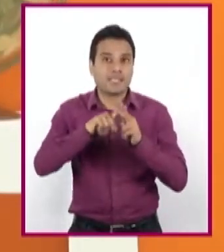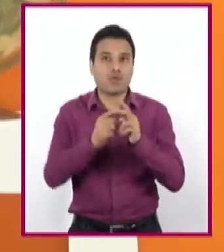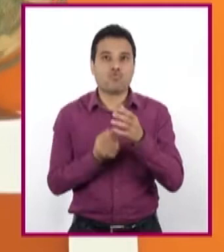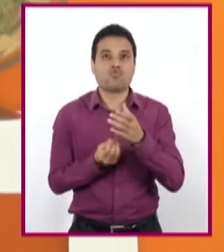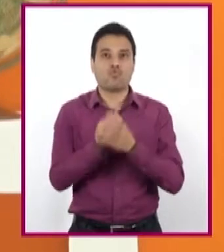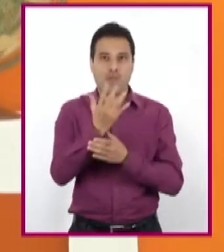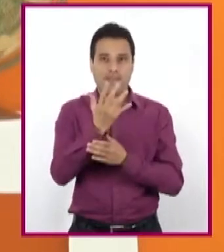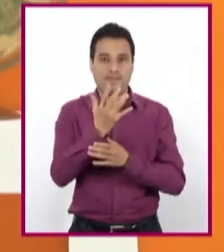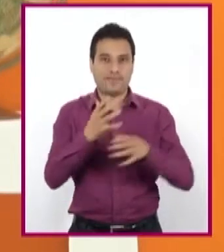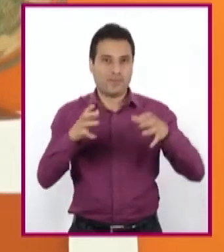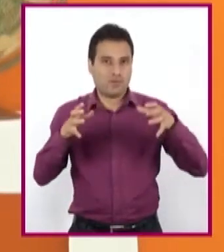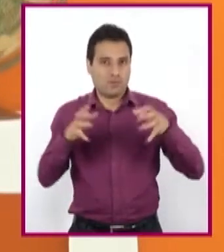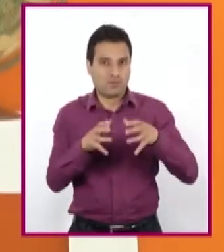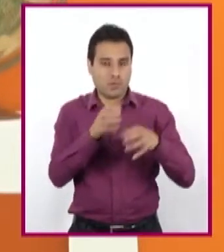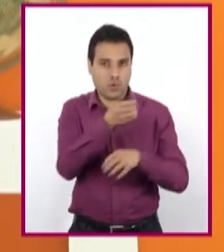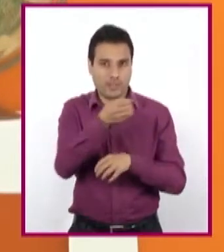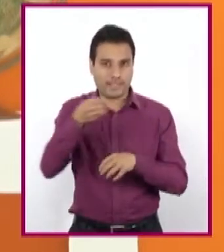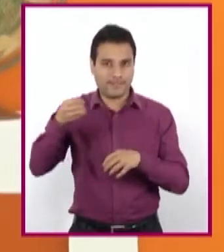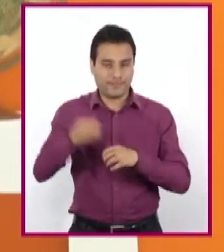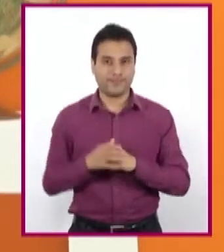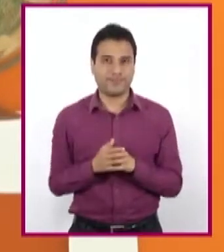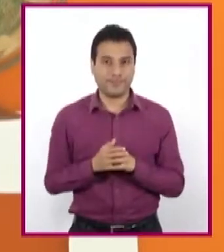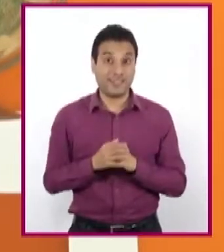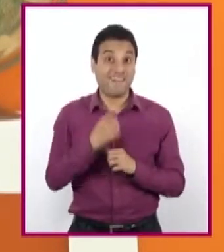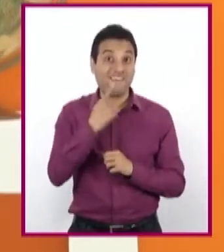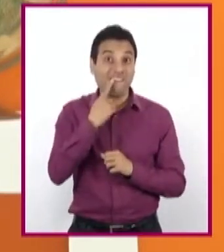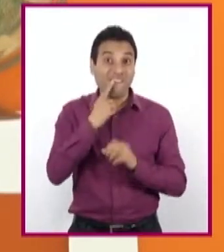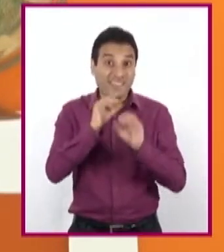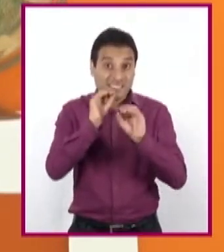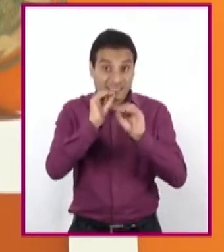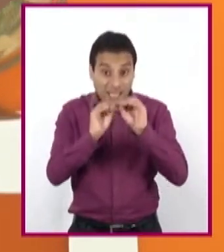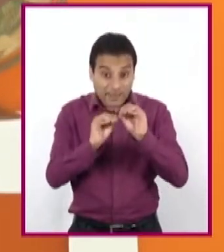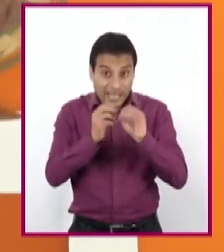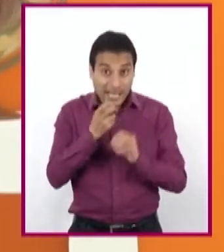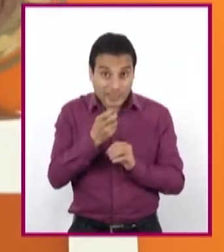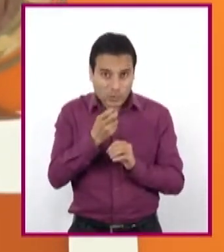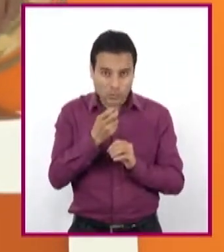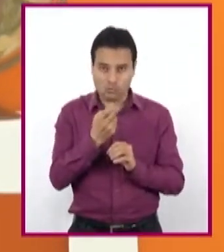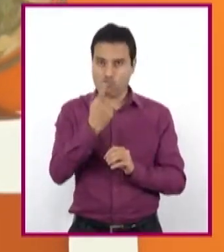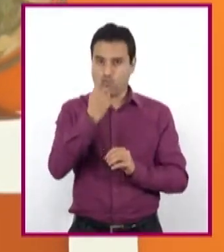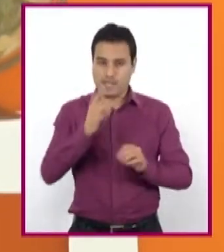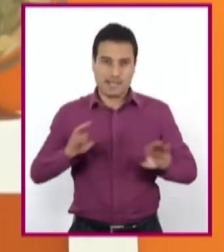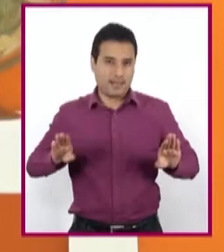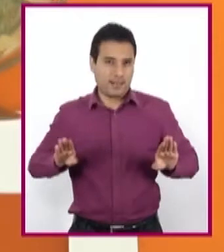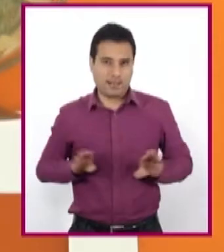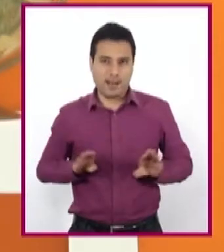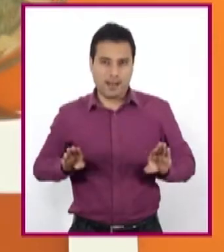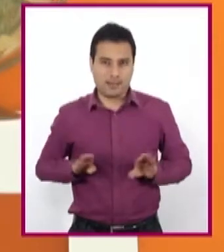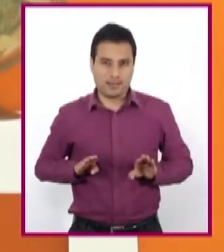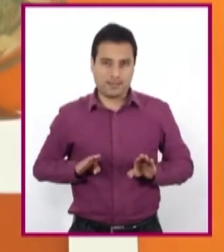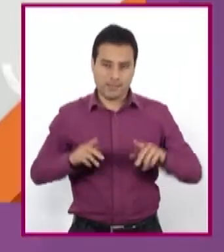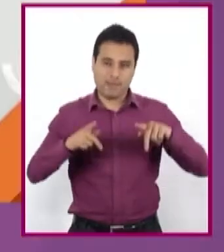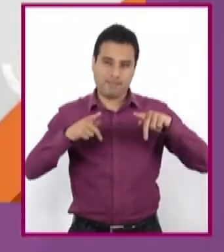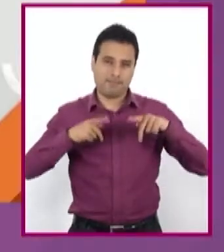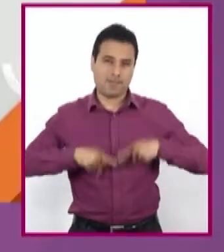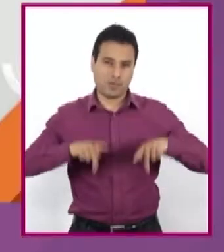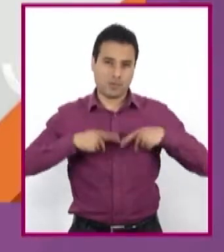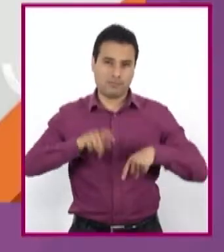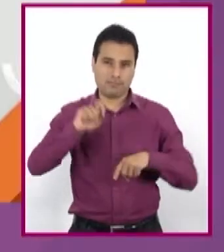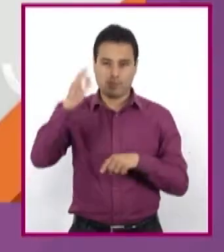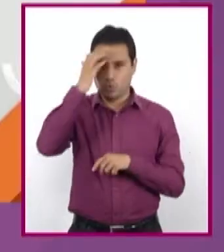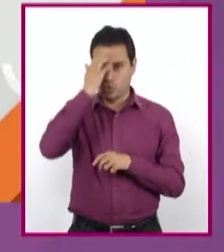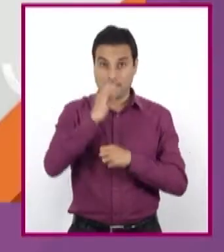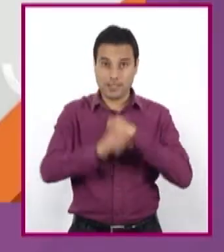de organización social. La cerámica es solo uno de los rasgos más evidentes para los arqueólogos. Los